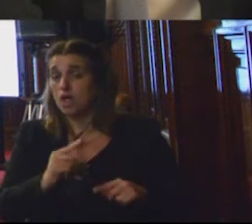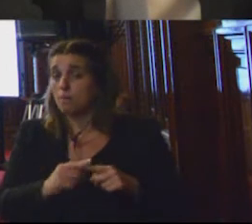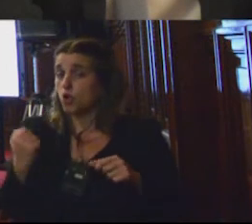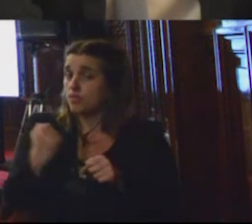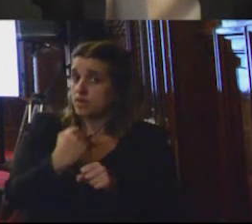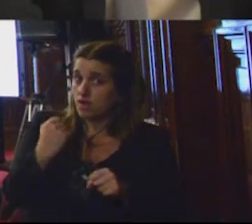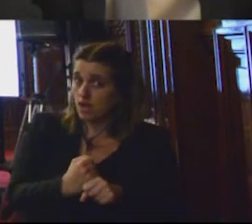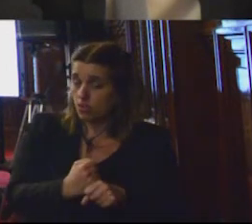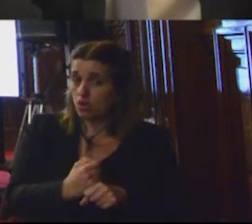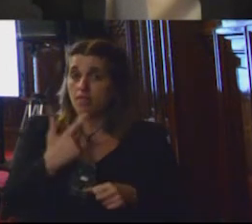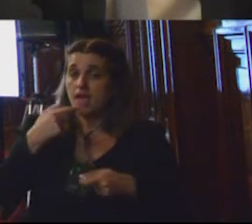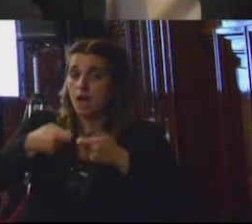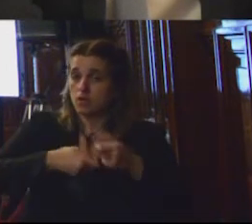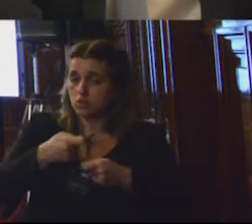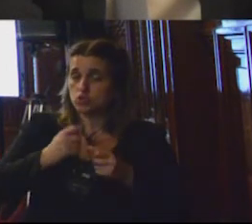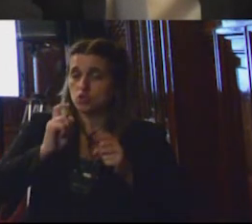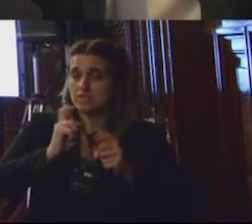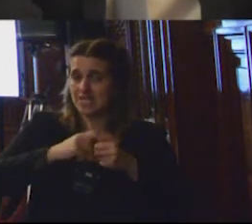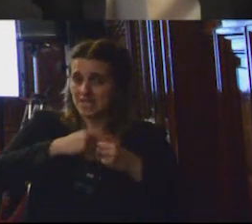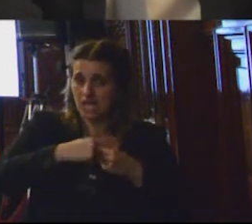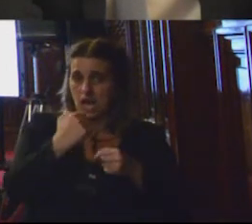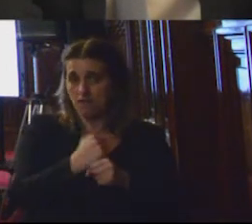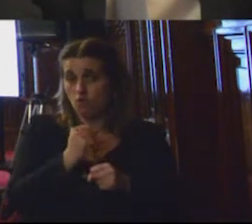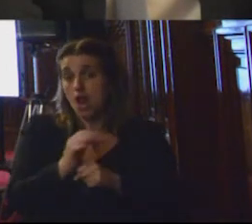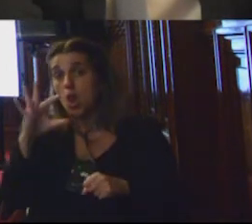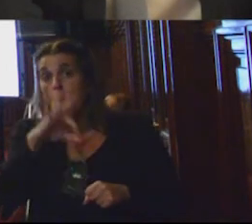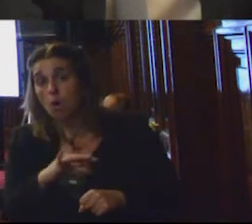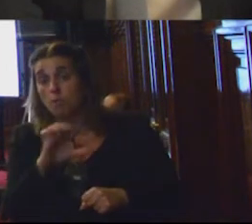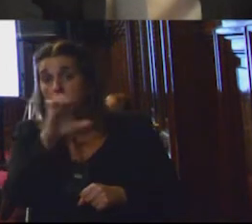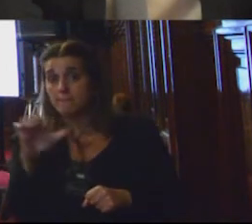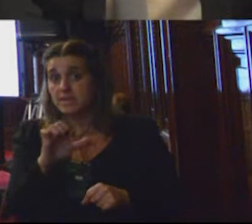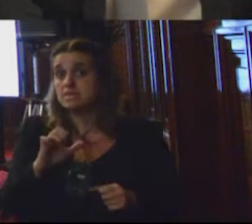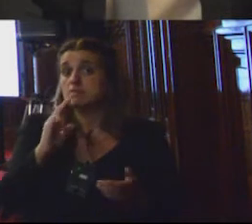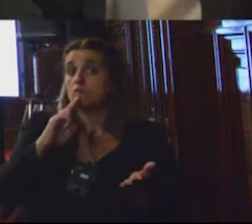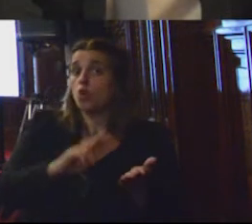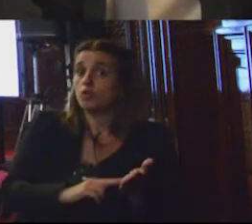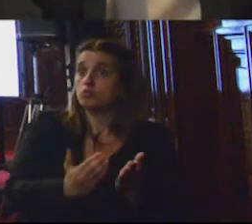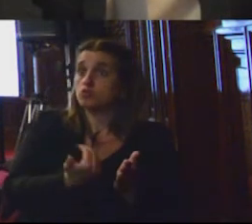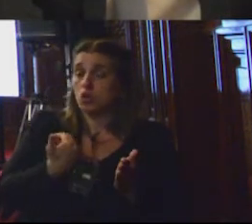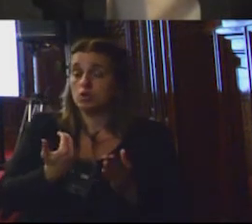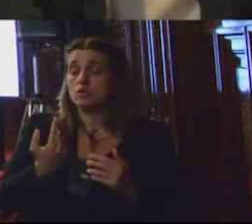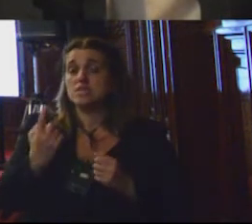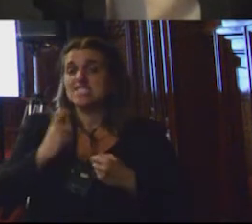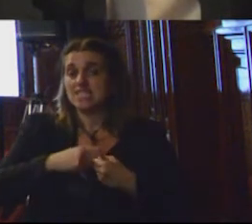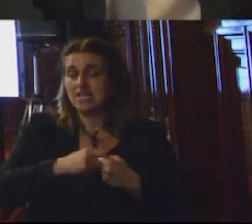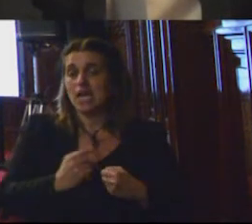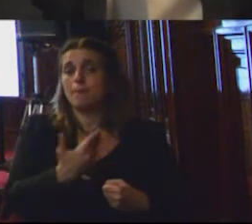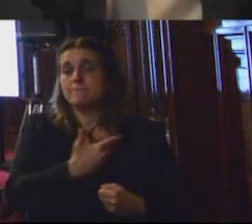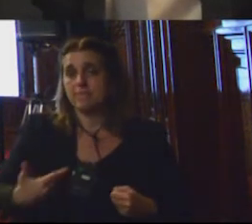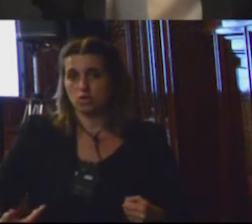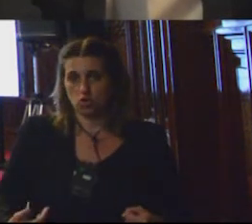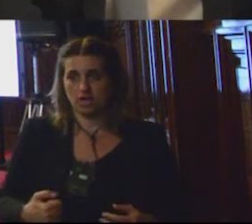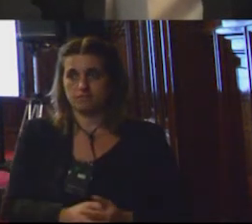contribuição sindical laboral, ou pela empresa, no caso de contribuição sindical patronal. Registre-se que outras fontes de